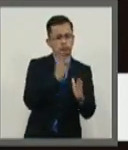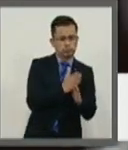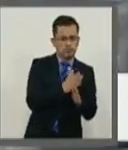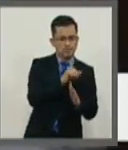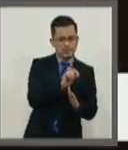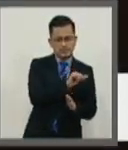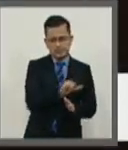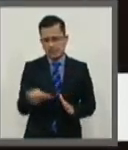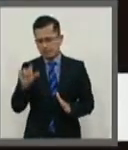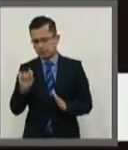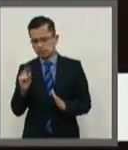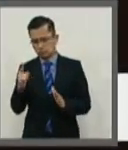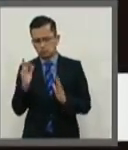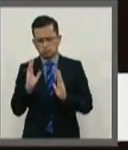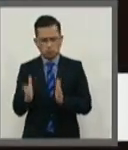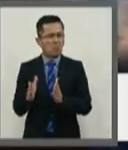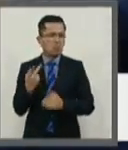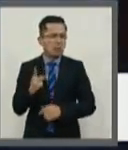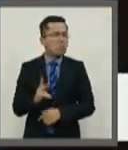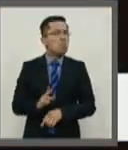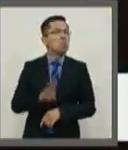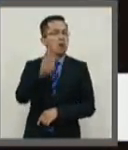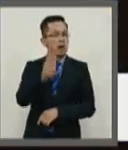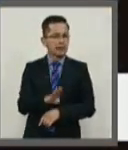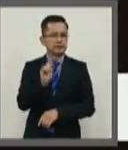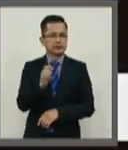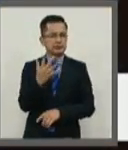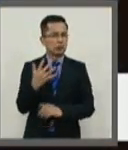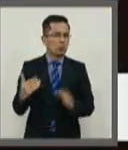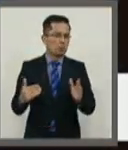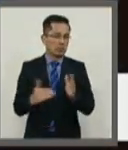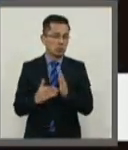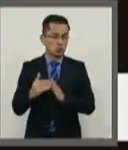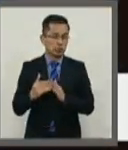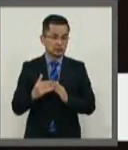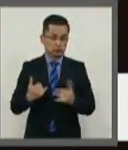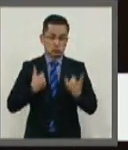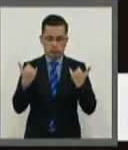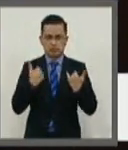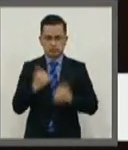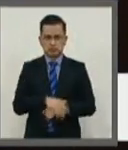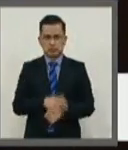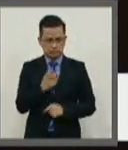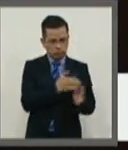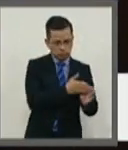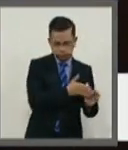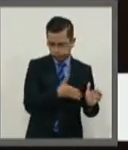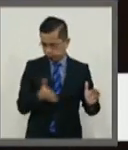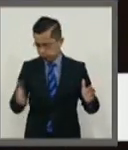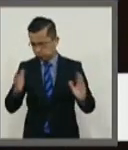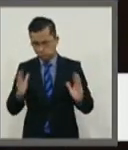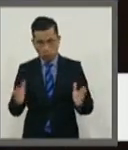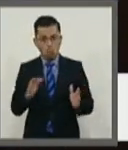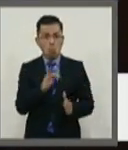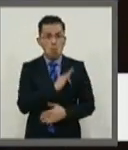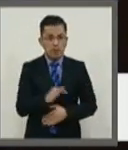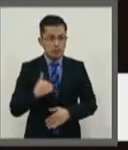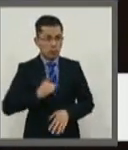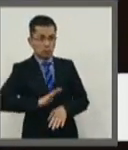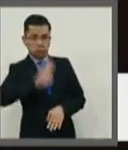se estima que sería alrededor de 5 millones de jóvenes. Ninguno de ellos puede ser